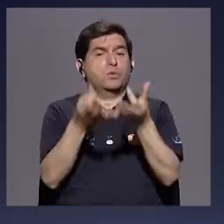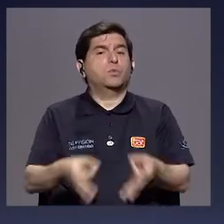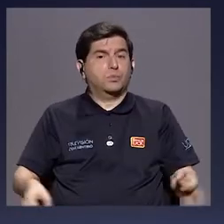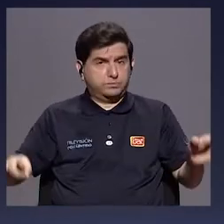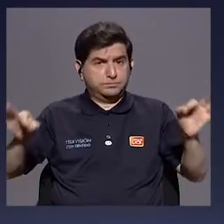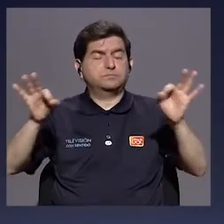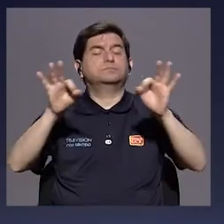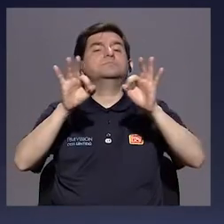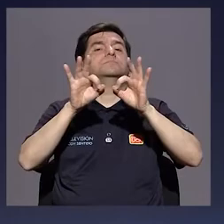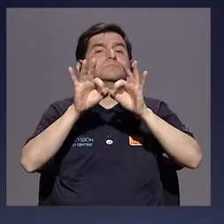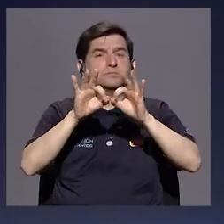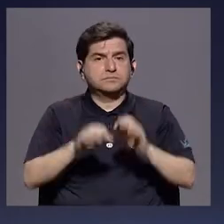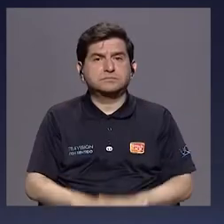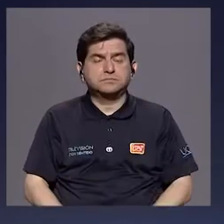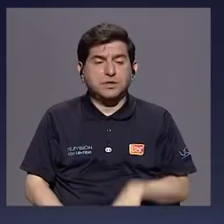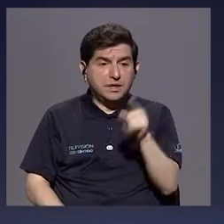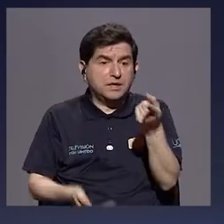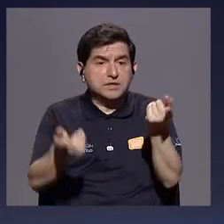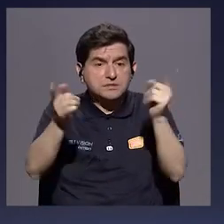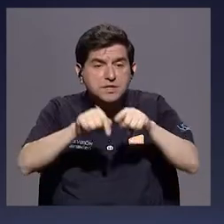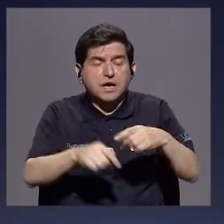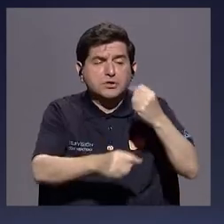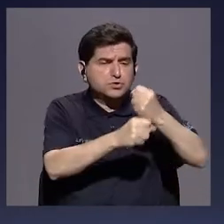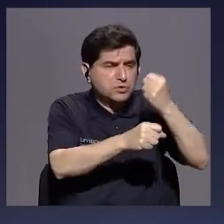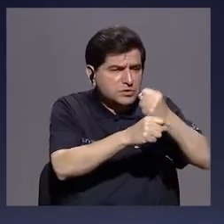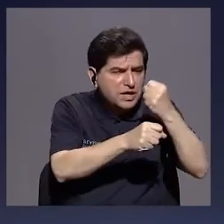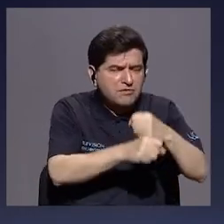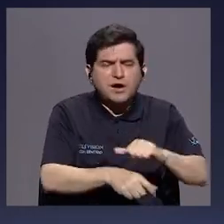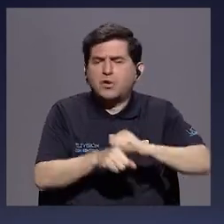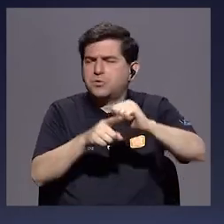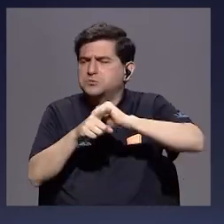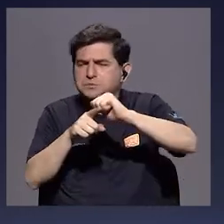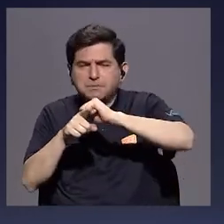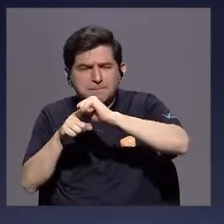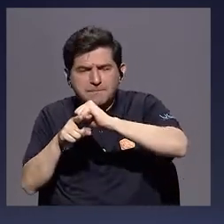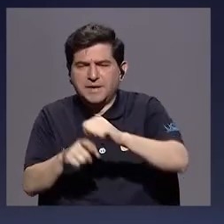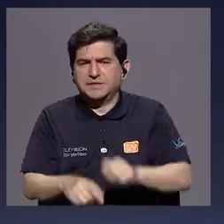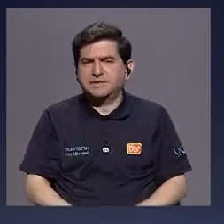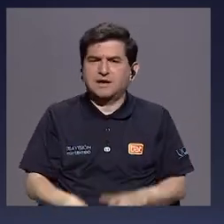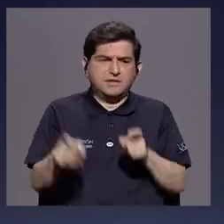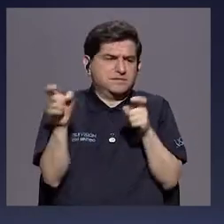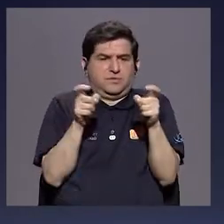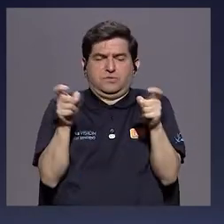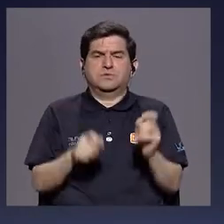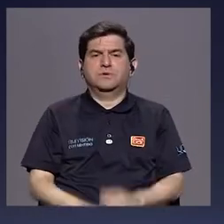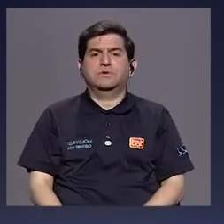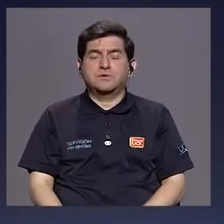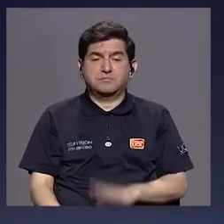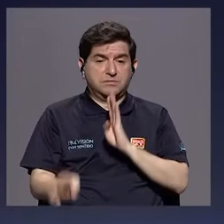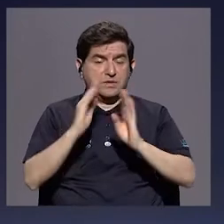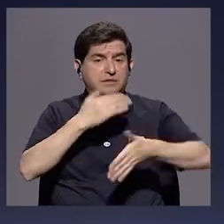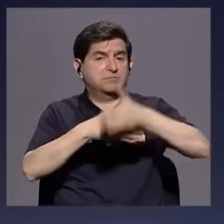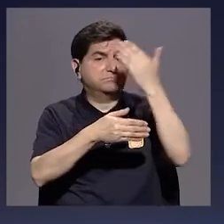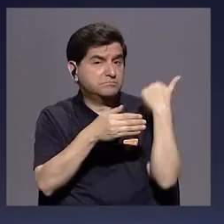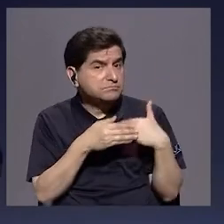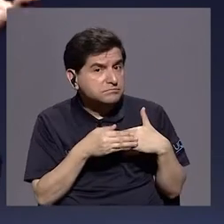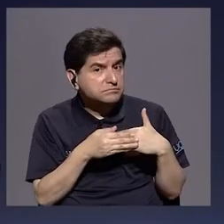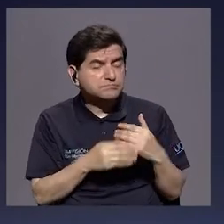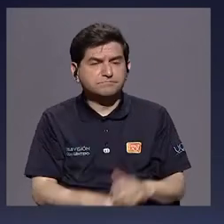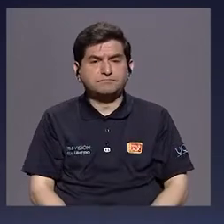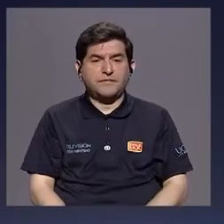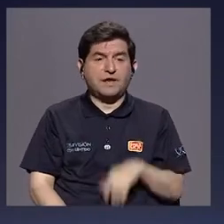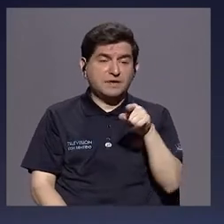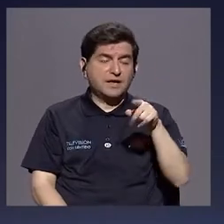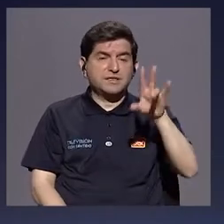de vídeo obras y de prácticas que manejar entonces como estábamos hablando anteriormente de